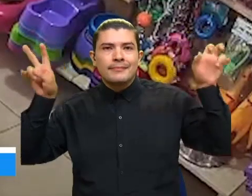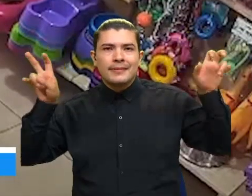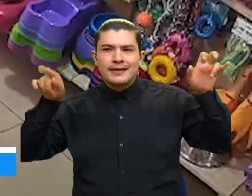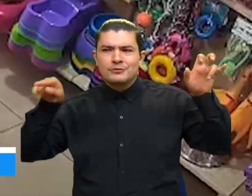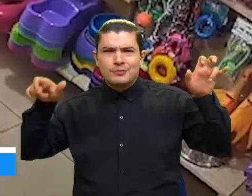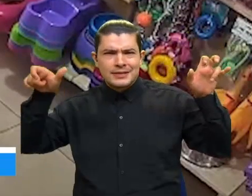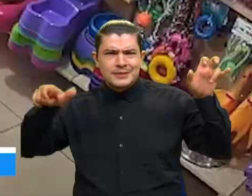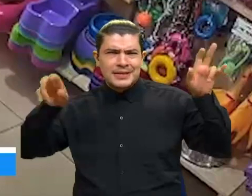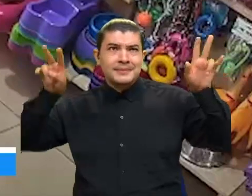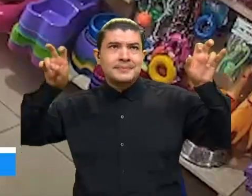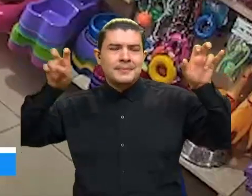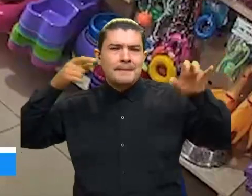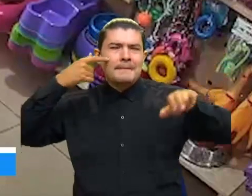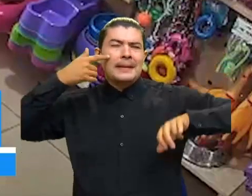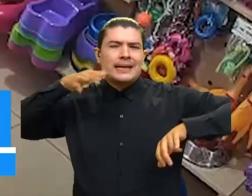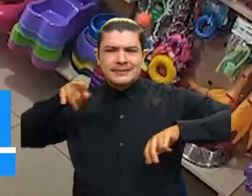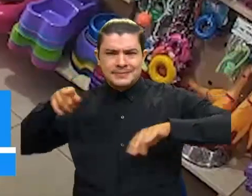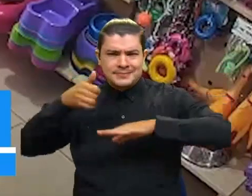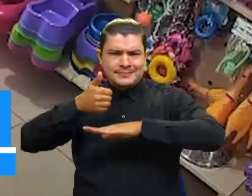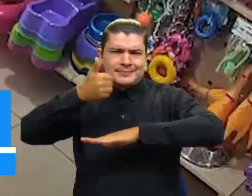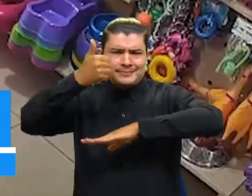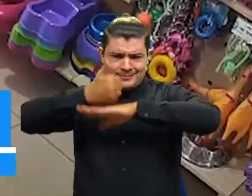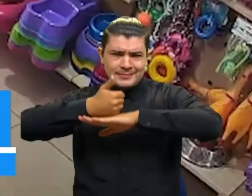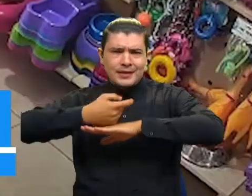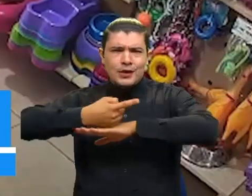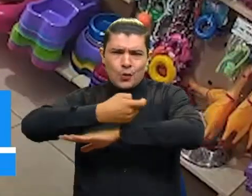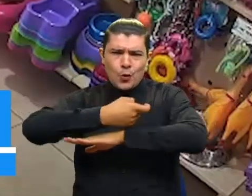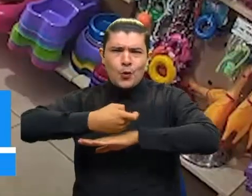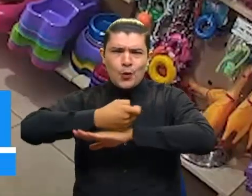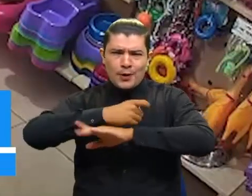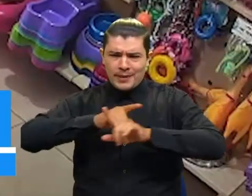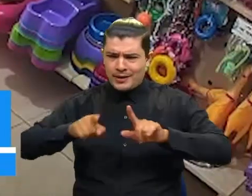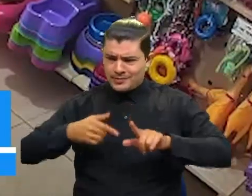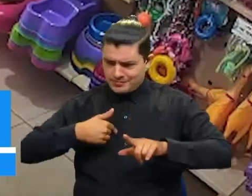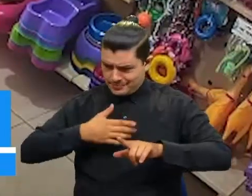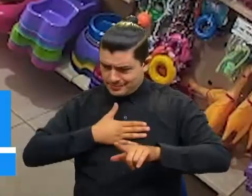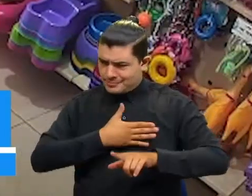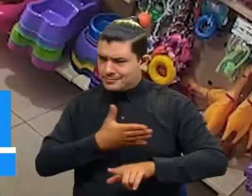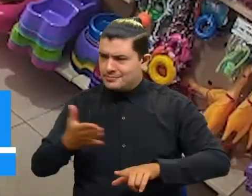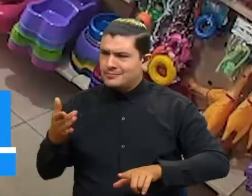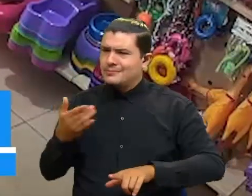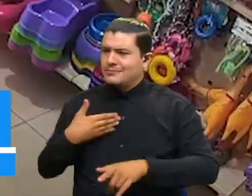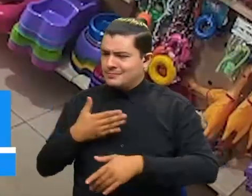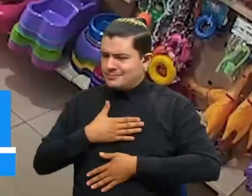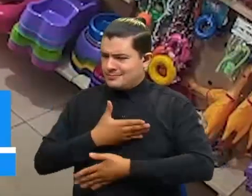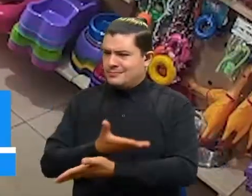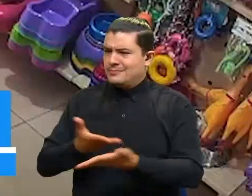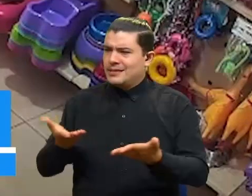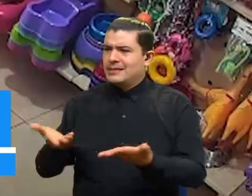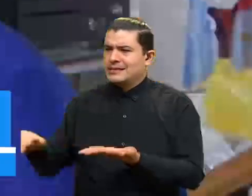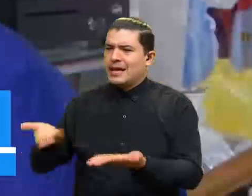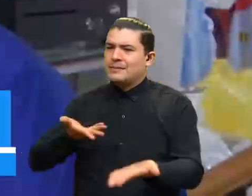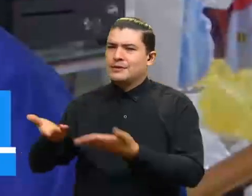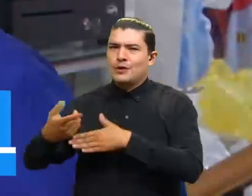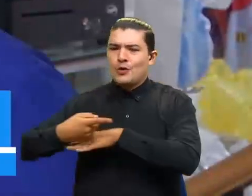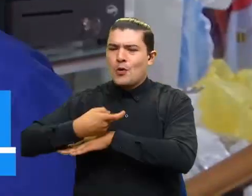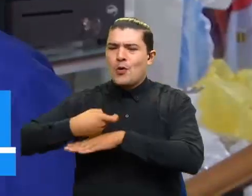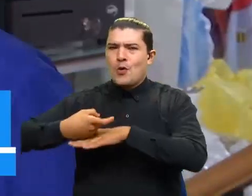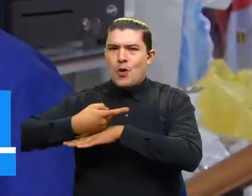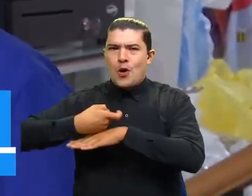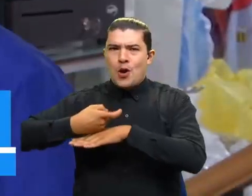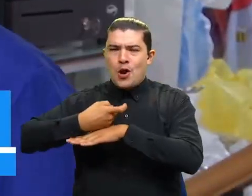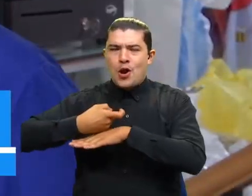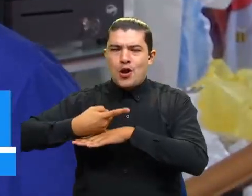de sanz alonso y cabecera ofreciendo el servicio de google maps y él llegó así como a las seis y media de la tarde diciendo que era